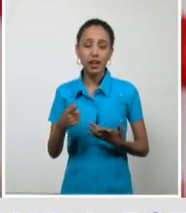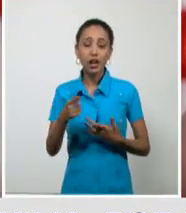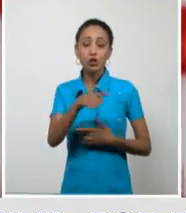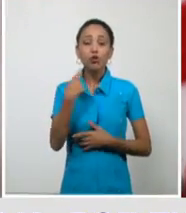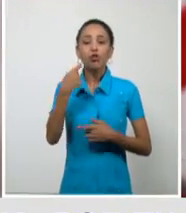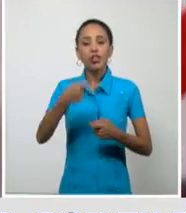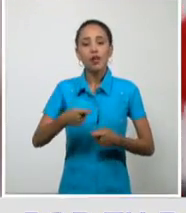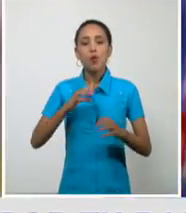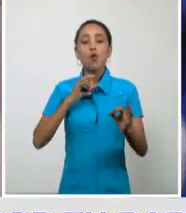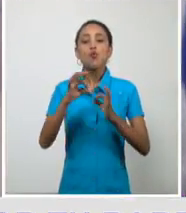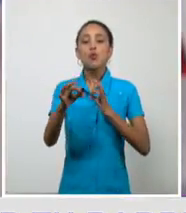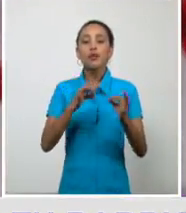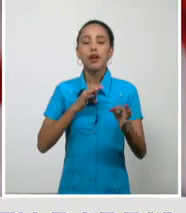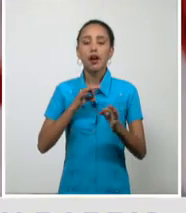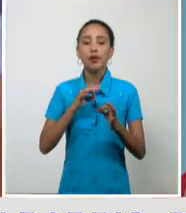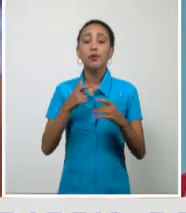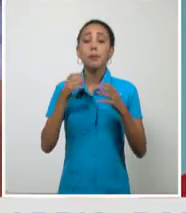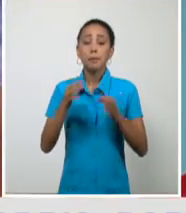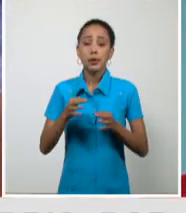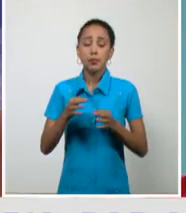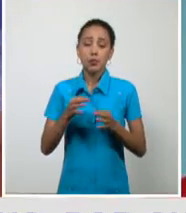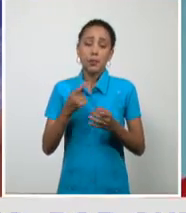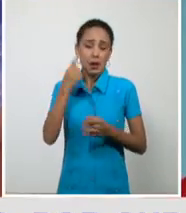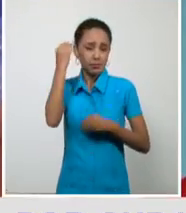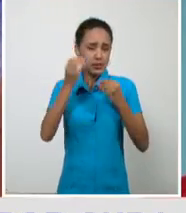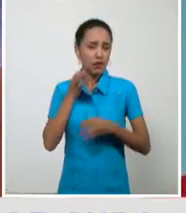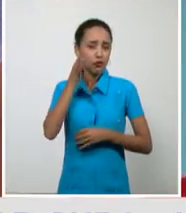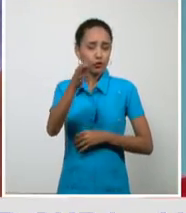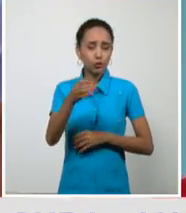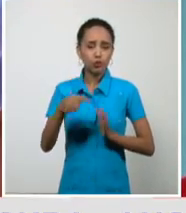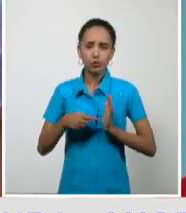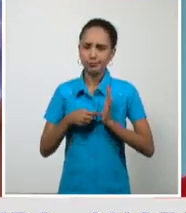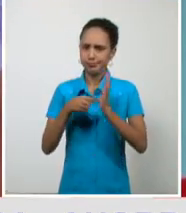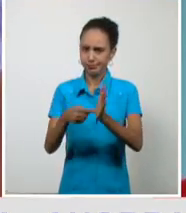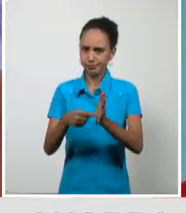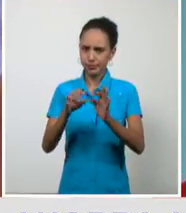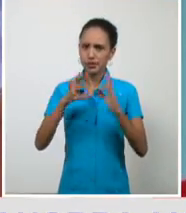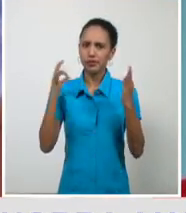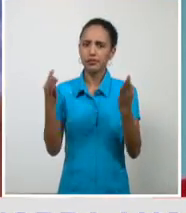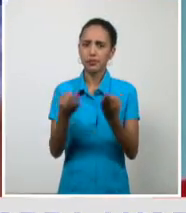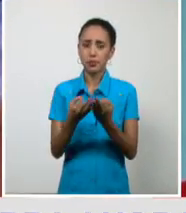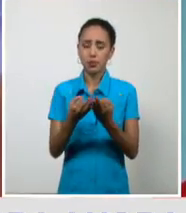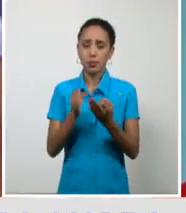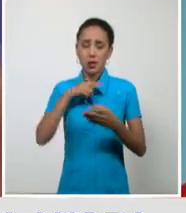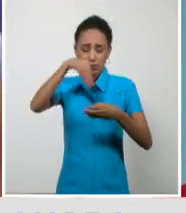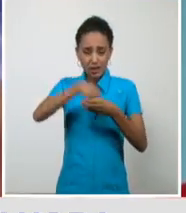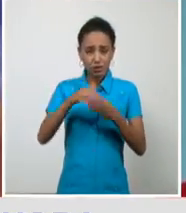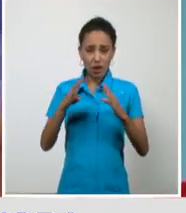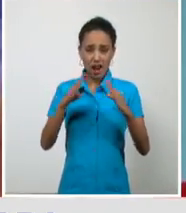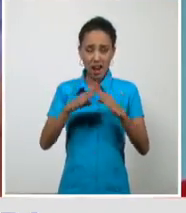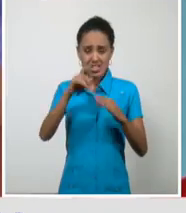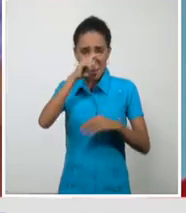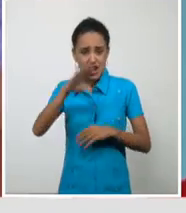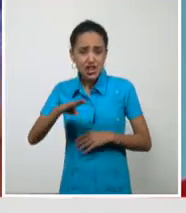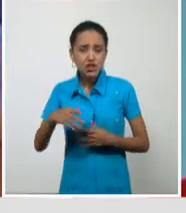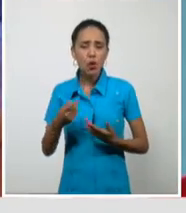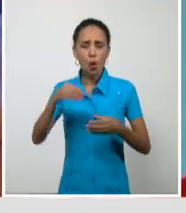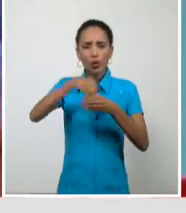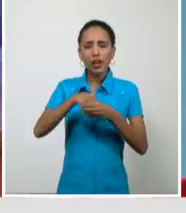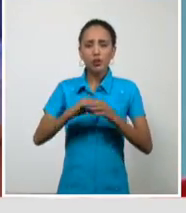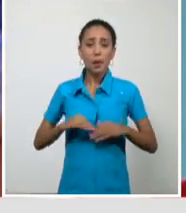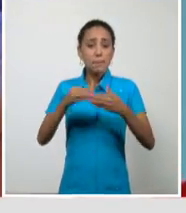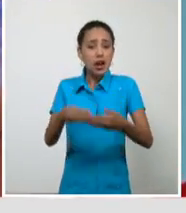preservar todos el futuro. Yo les recomiendo a todas las familias que tengan un niño en casa, que tengan una embarazada, que sean disciplinados, que el